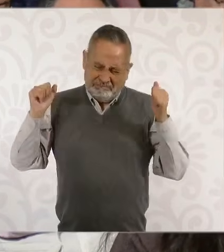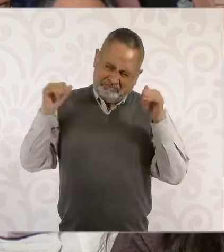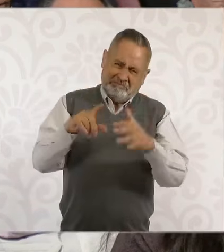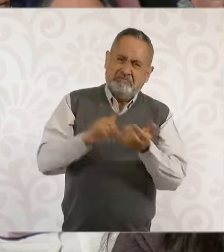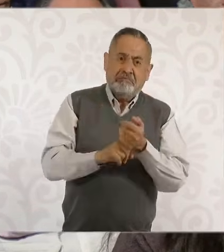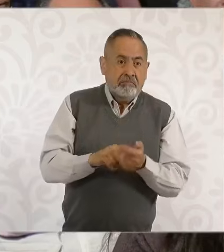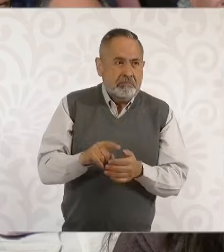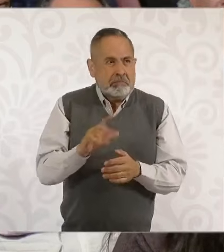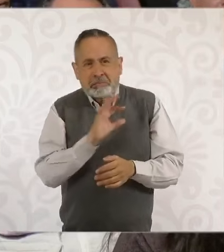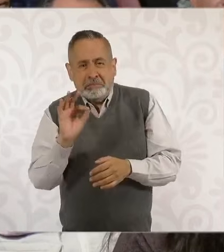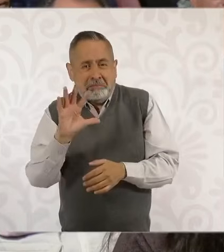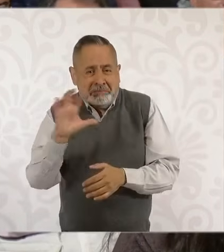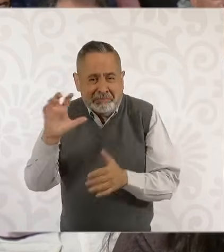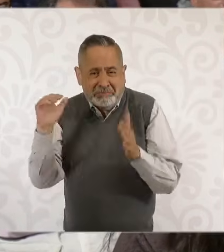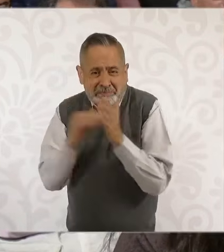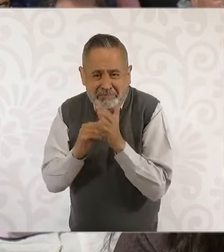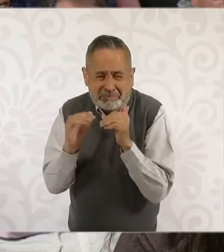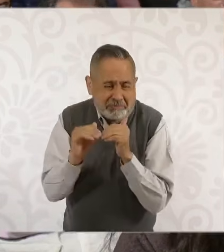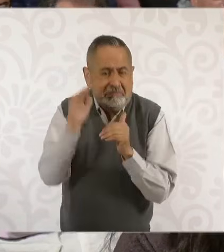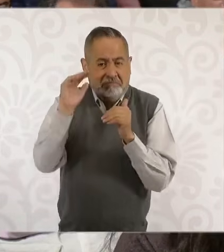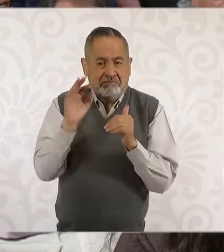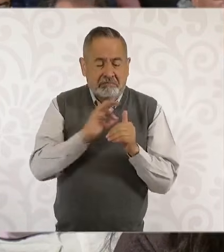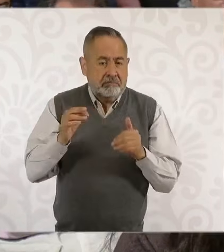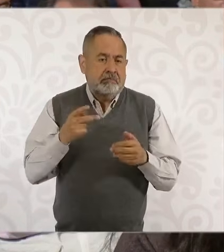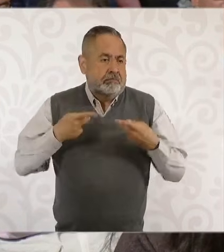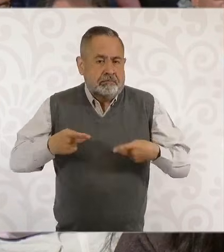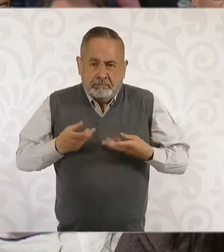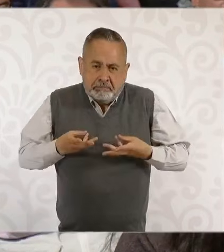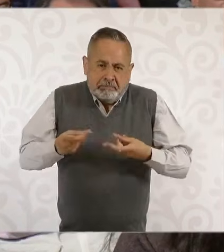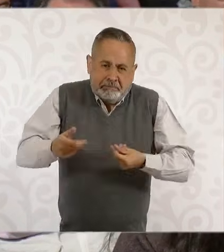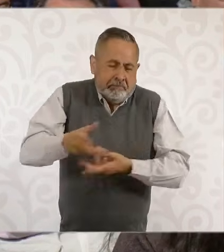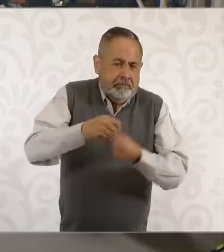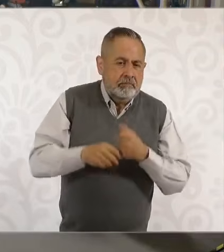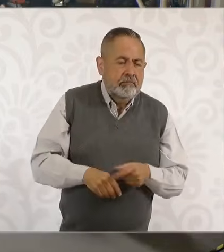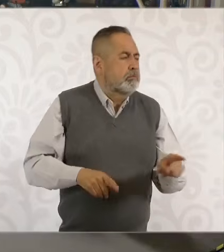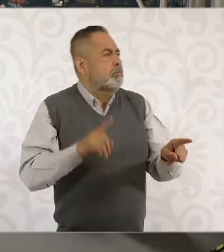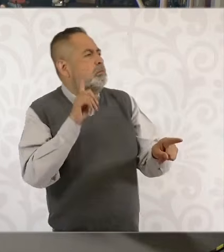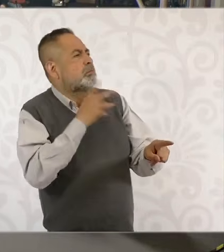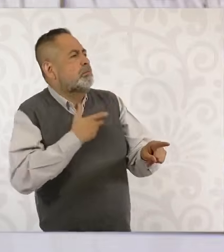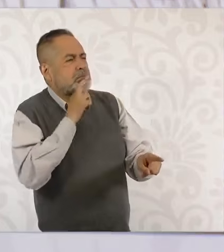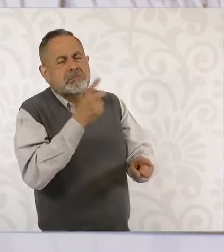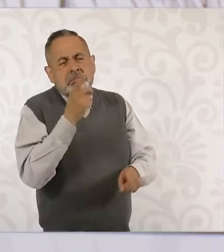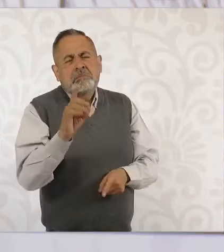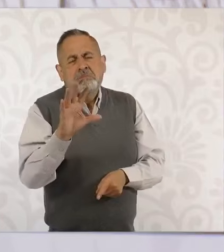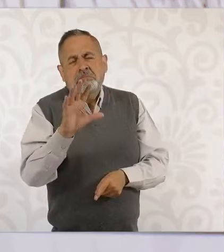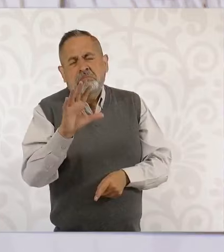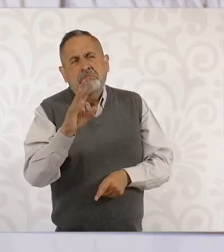de 500,000 de personas y obviamente una derrama económica impresionante. Bueno, 400,000 dijeron, ¿no? Quizá en